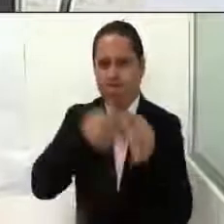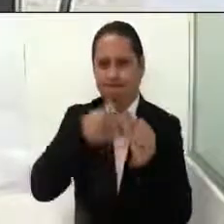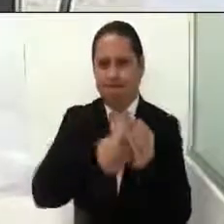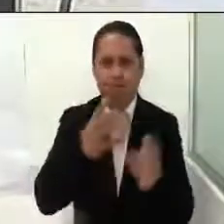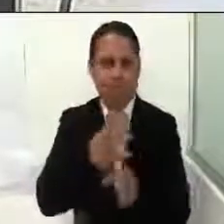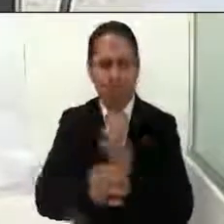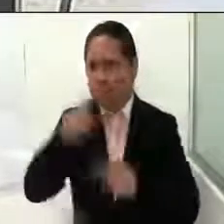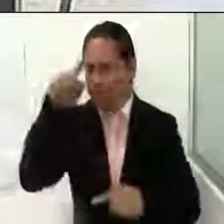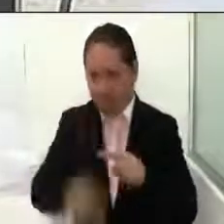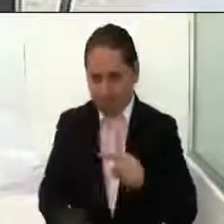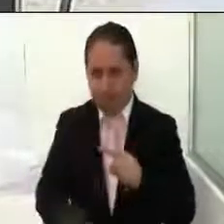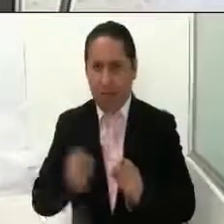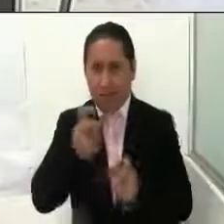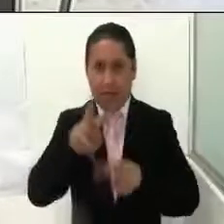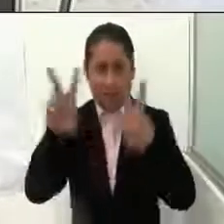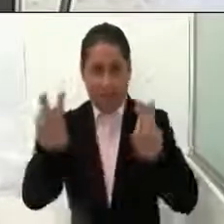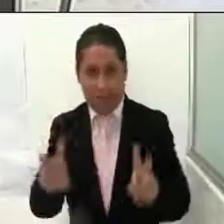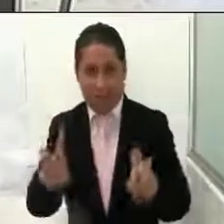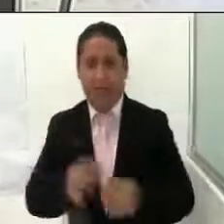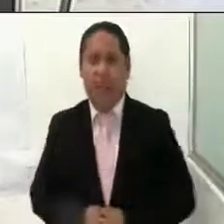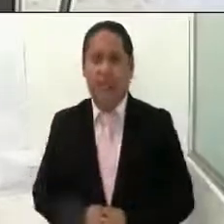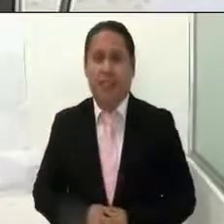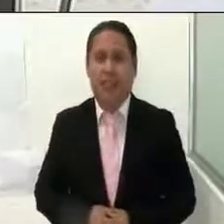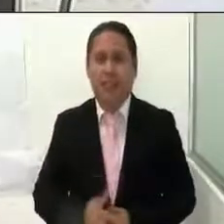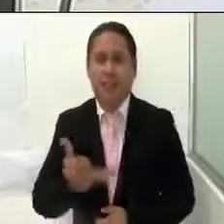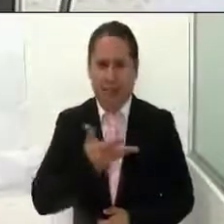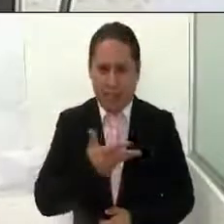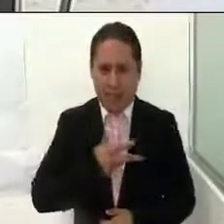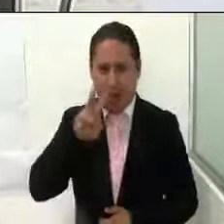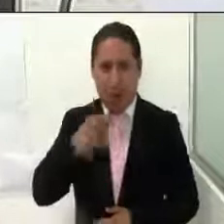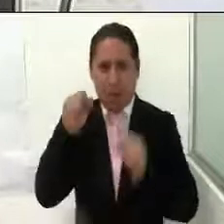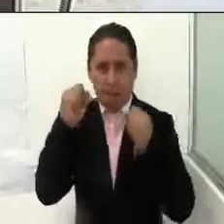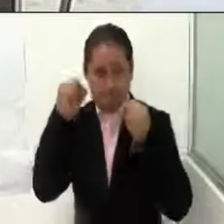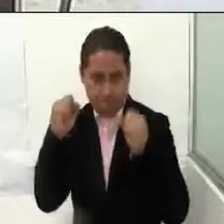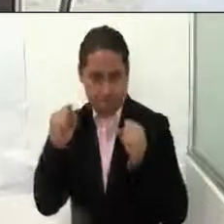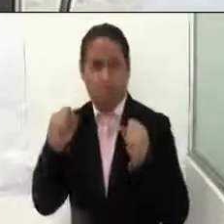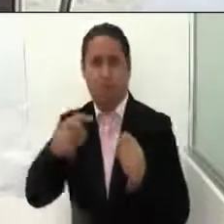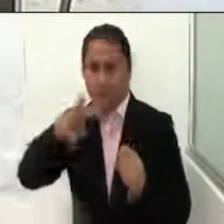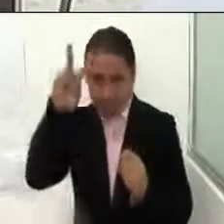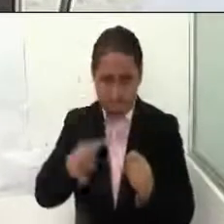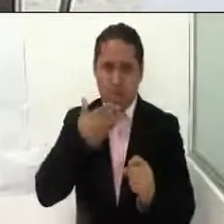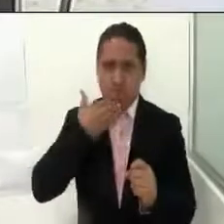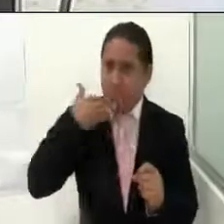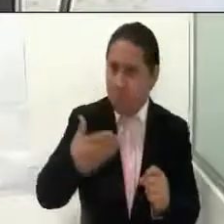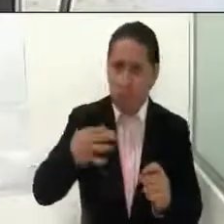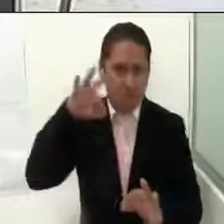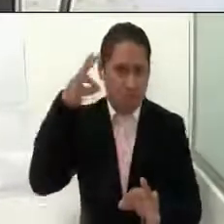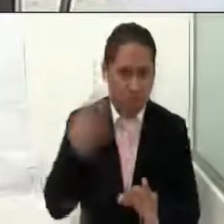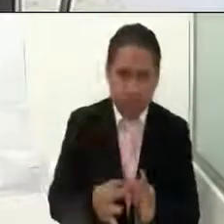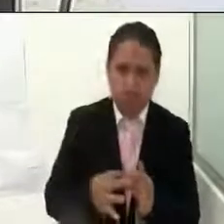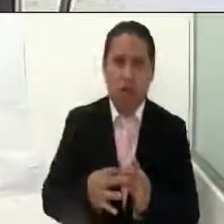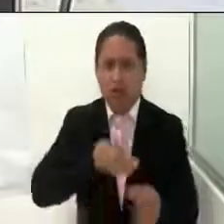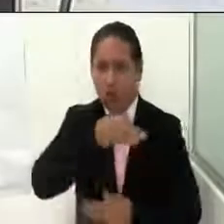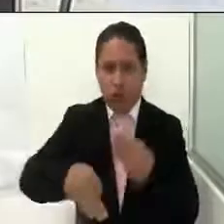en dicha materia siendo una de las bases principales la abrogación de la ley de responsabilidad de los